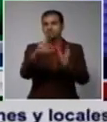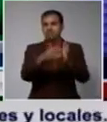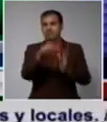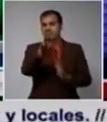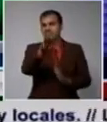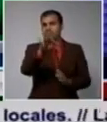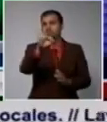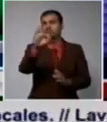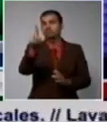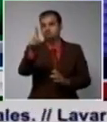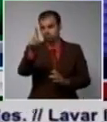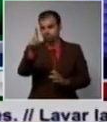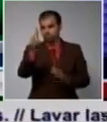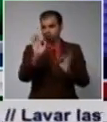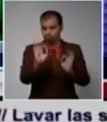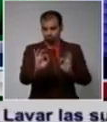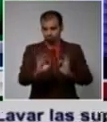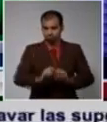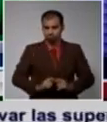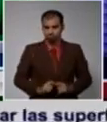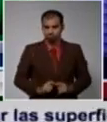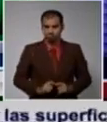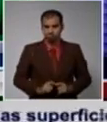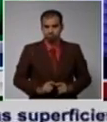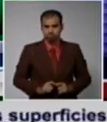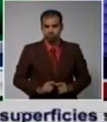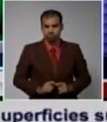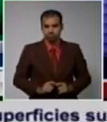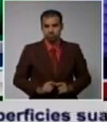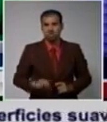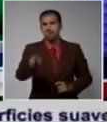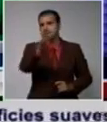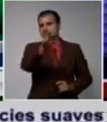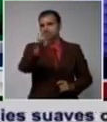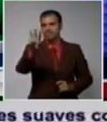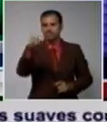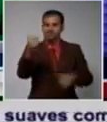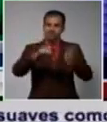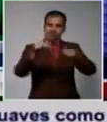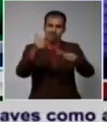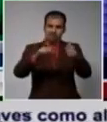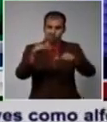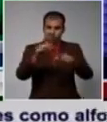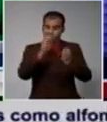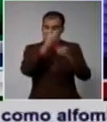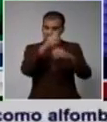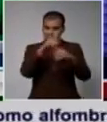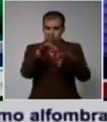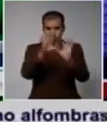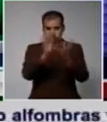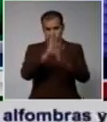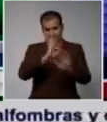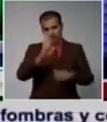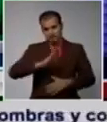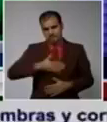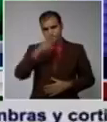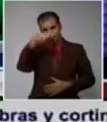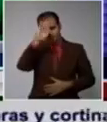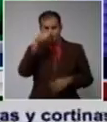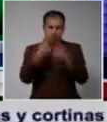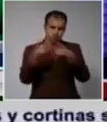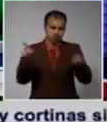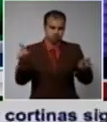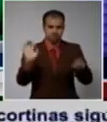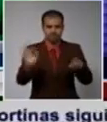19.381 muestras en los laboratorios de biología molecular que tenemos ya en Cuba, dispersos en toda